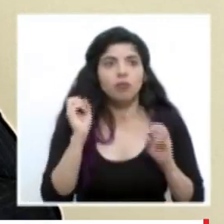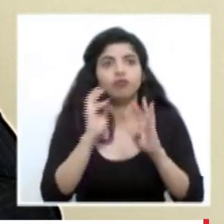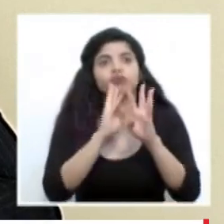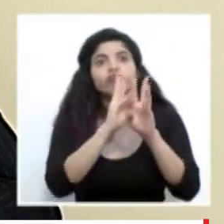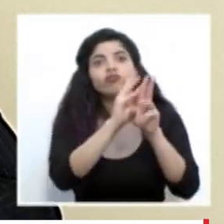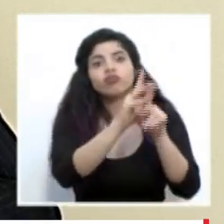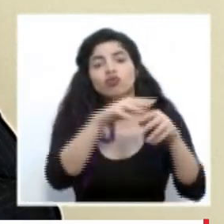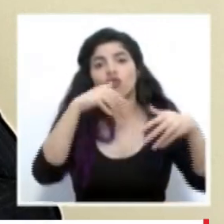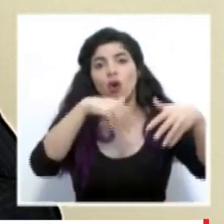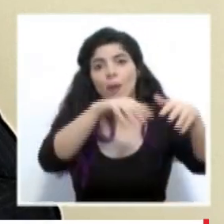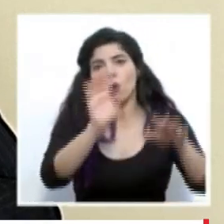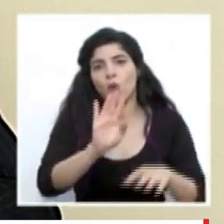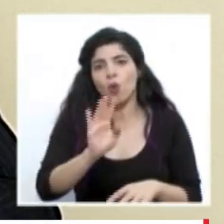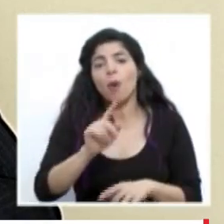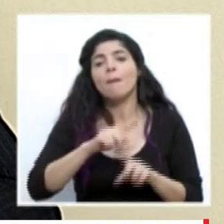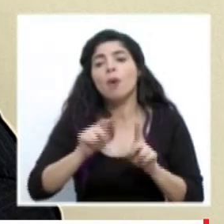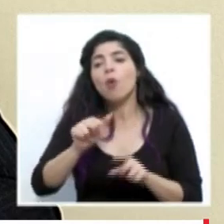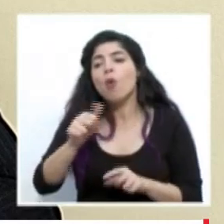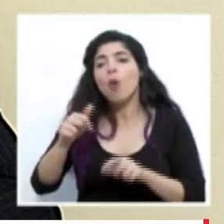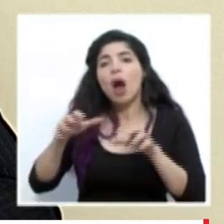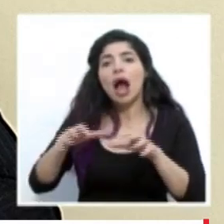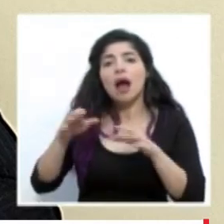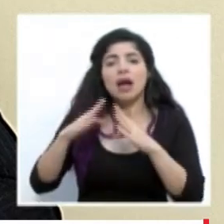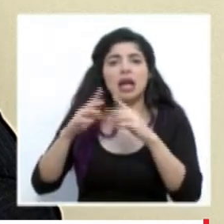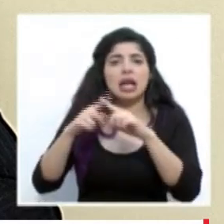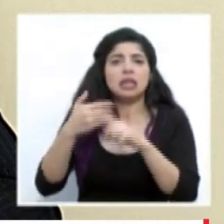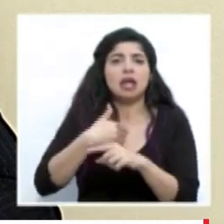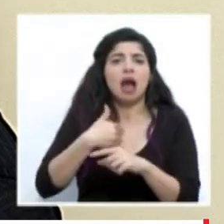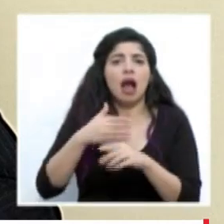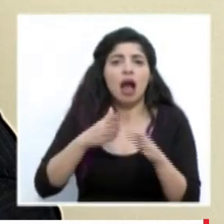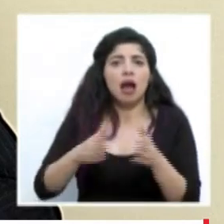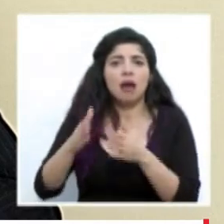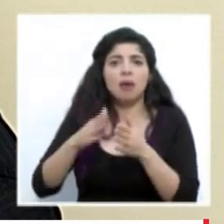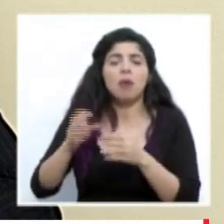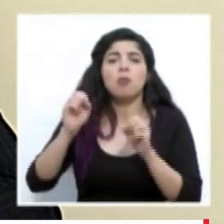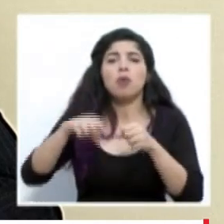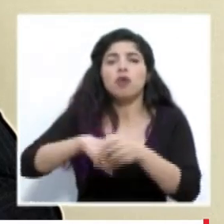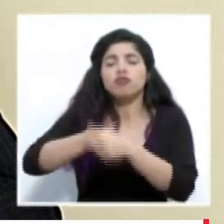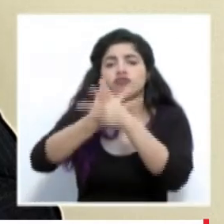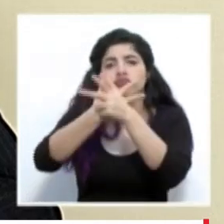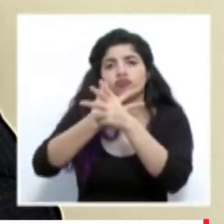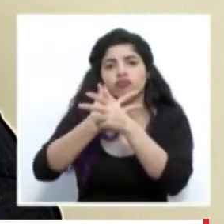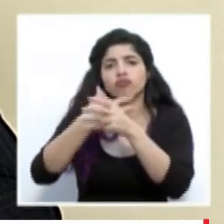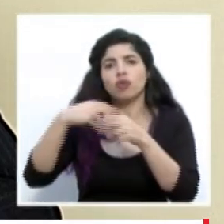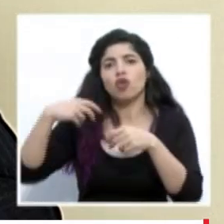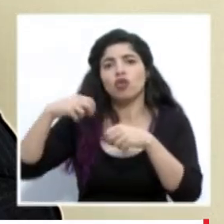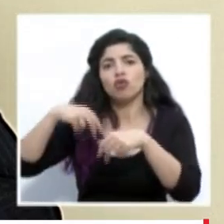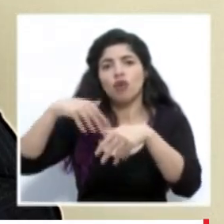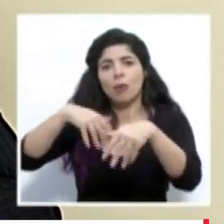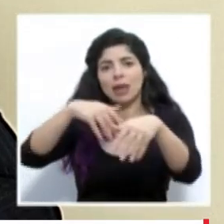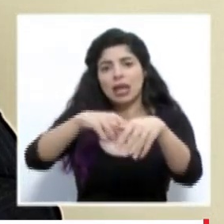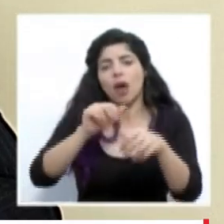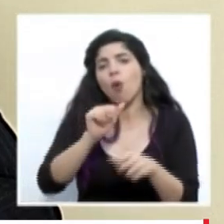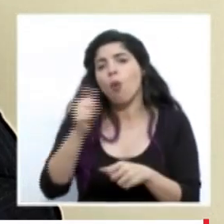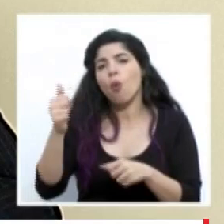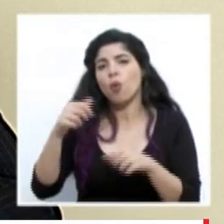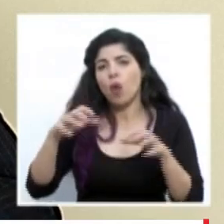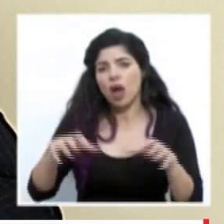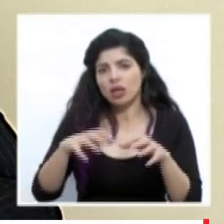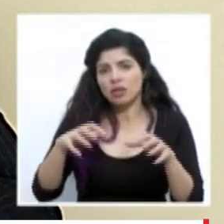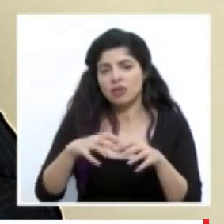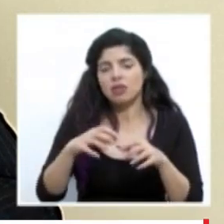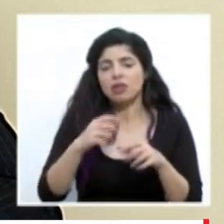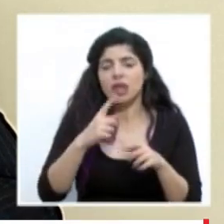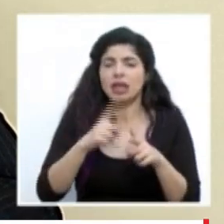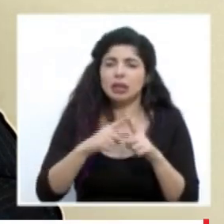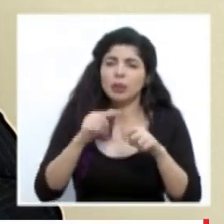las actividades que ya la Iglesia ha anunciado en estos días, ¿verdad?, como lo que es la romería virtual o algún otro tipo de actividad, pero para que por